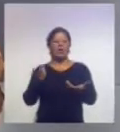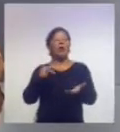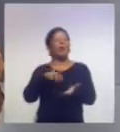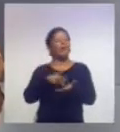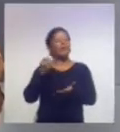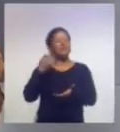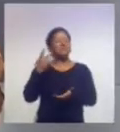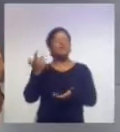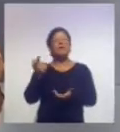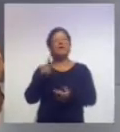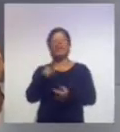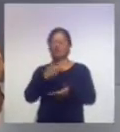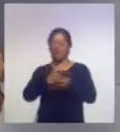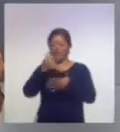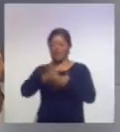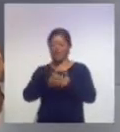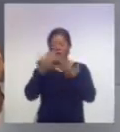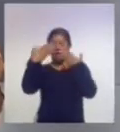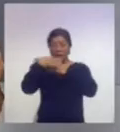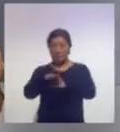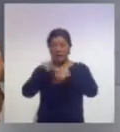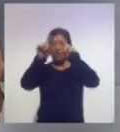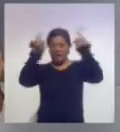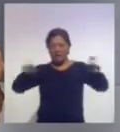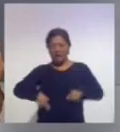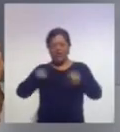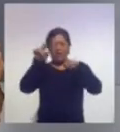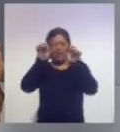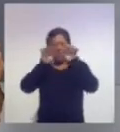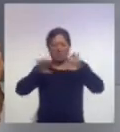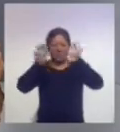de cajero automático diseñado por alumnas de la